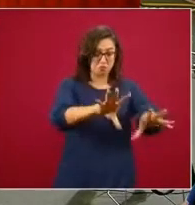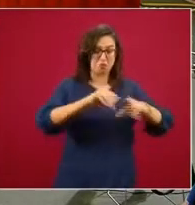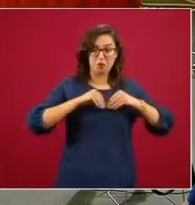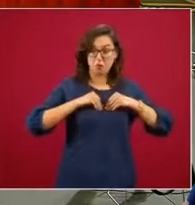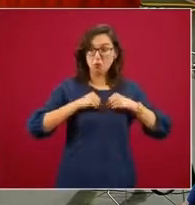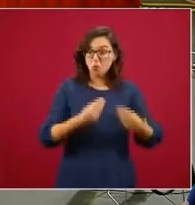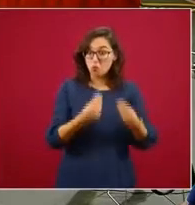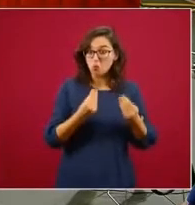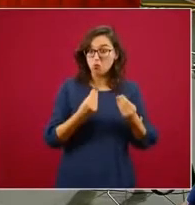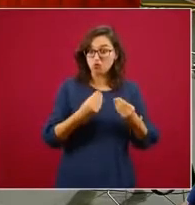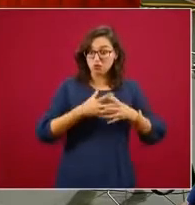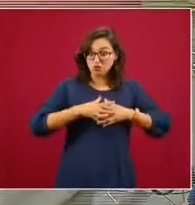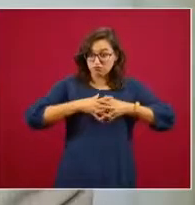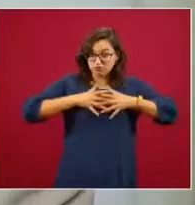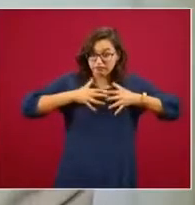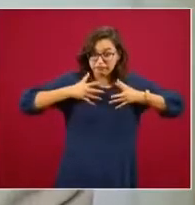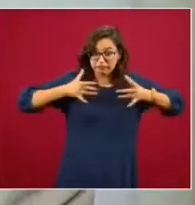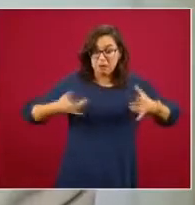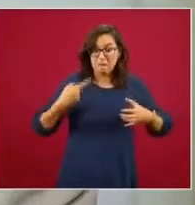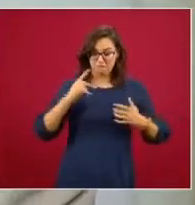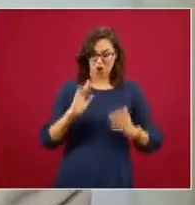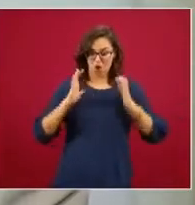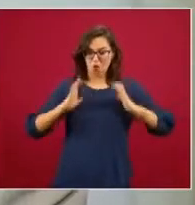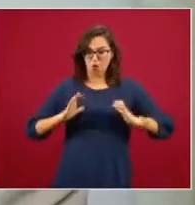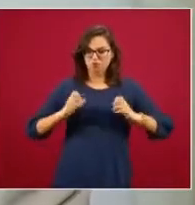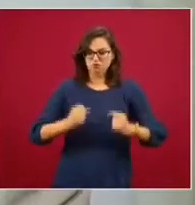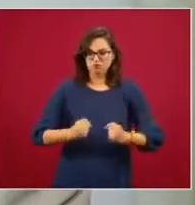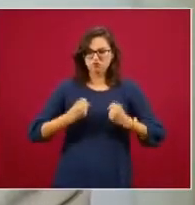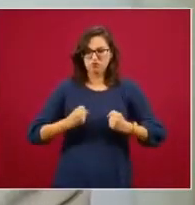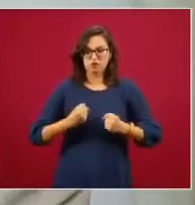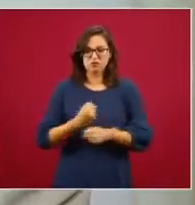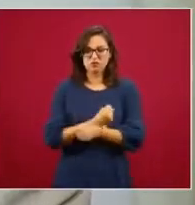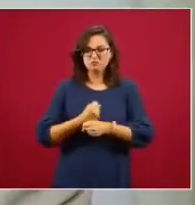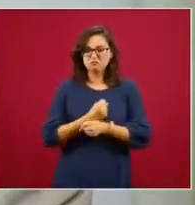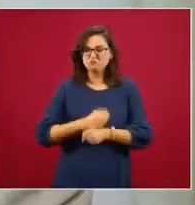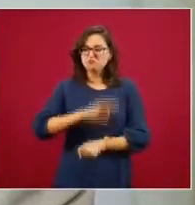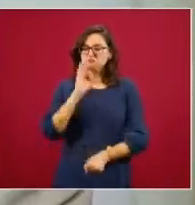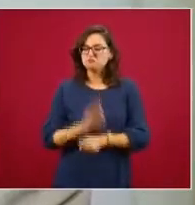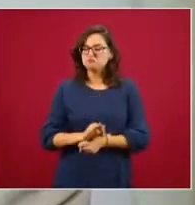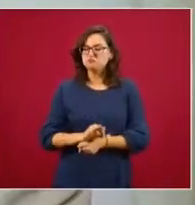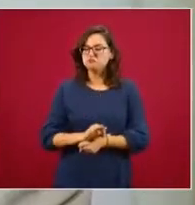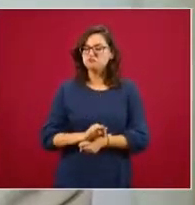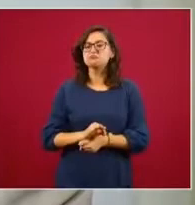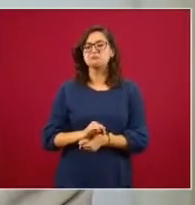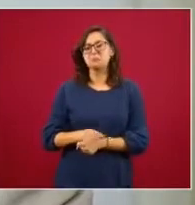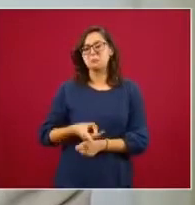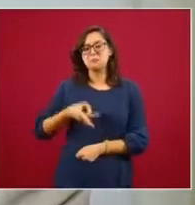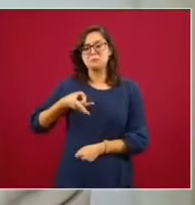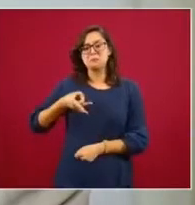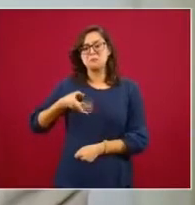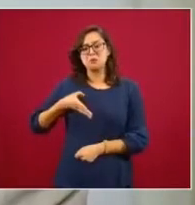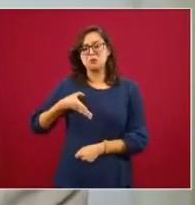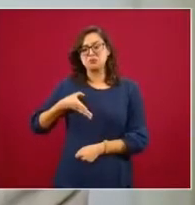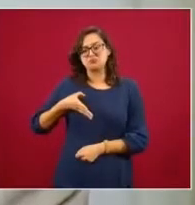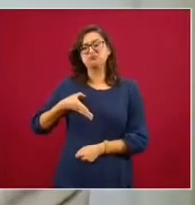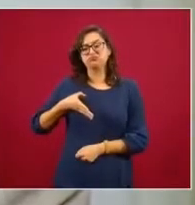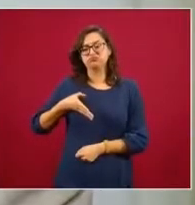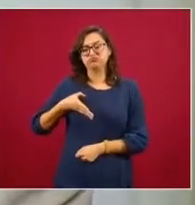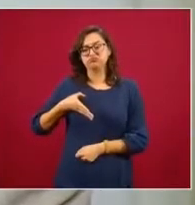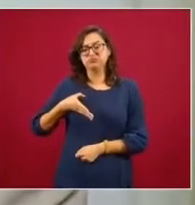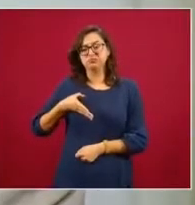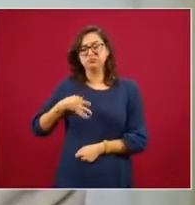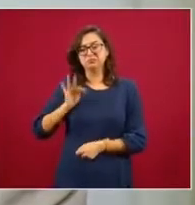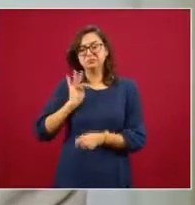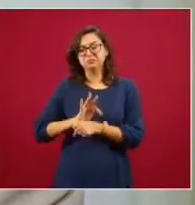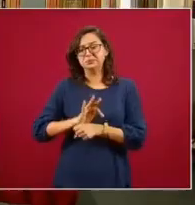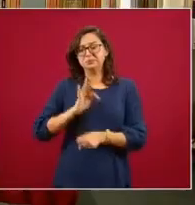si la persona tiene un sistema inmunológico competente y no tiene factores de riesgo, muy probablemente va a responder